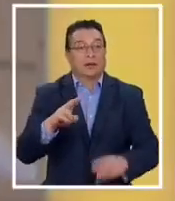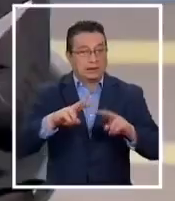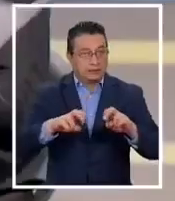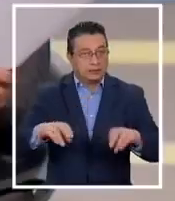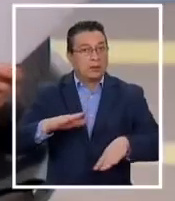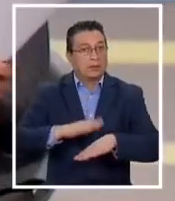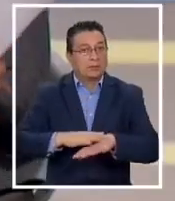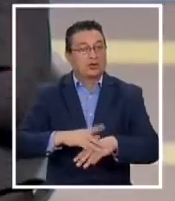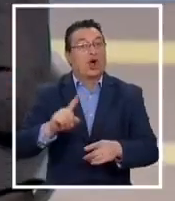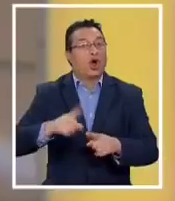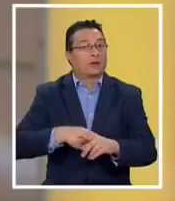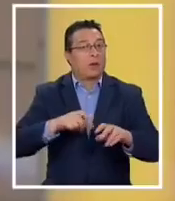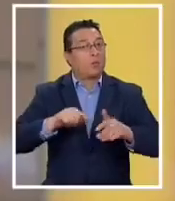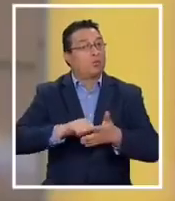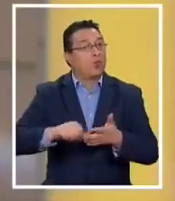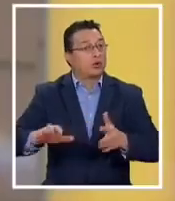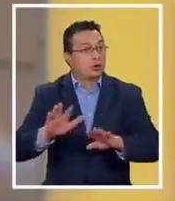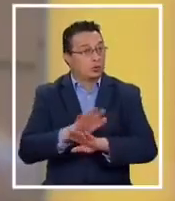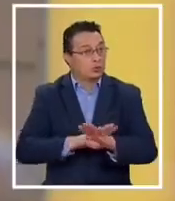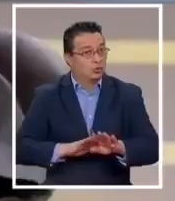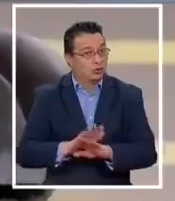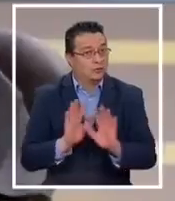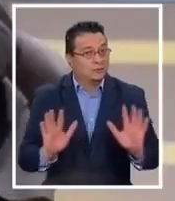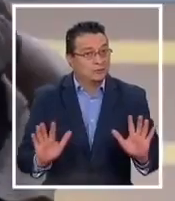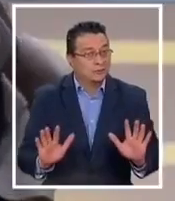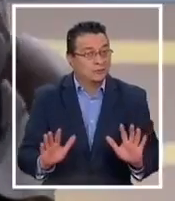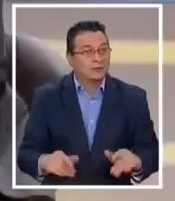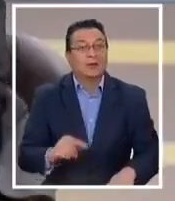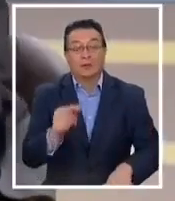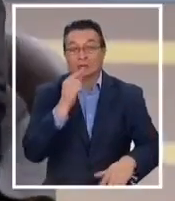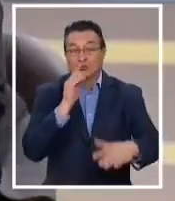para ver una nueva multa absolutamente hacemos una pausa y ya